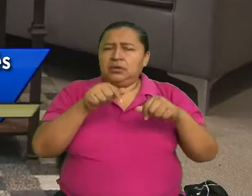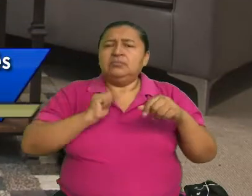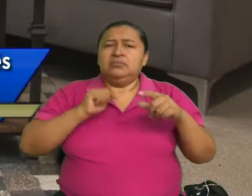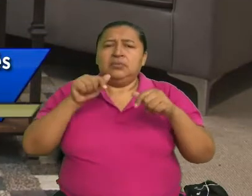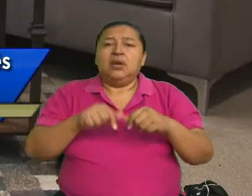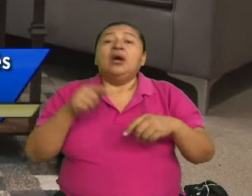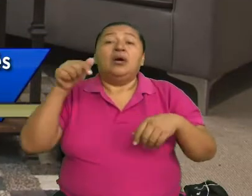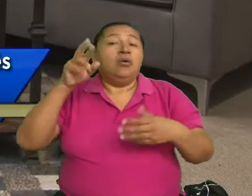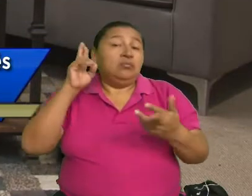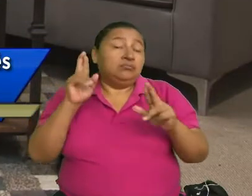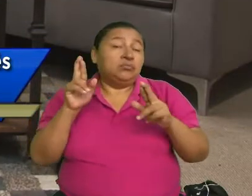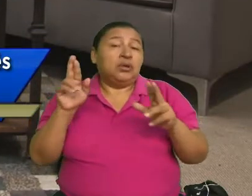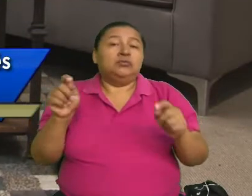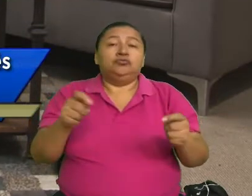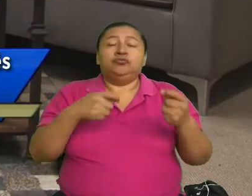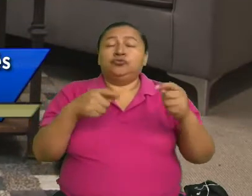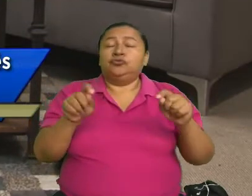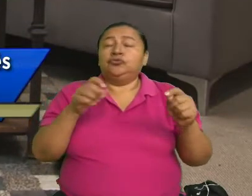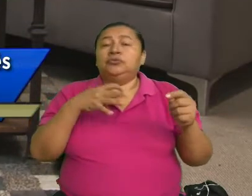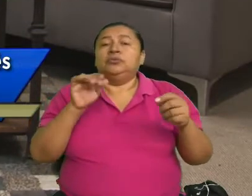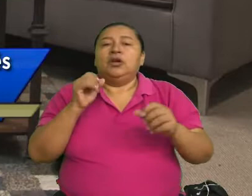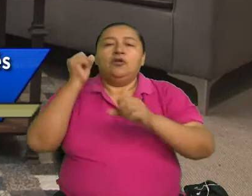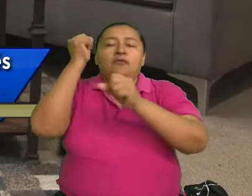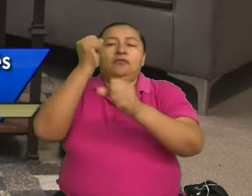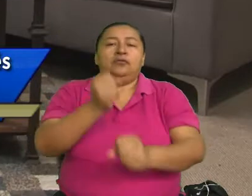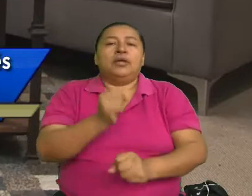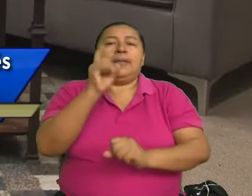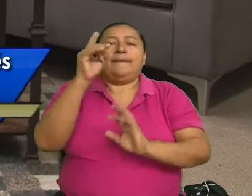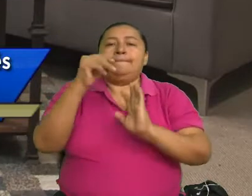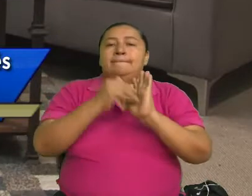Nacional. Al aire libre. Sí, eso fue fundado en